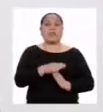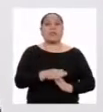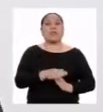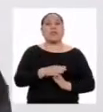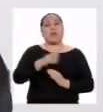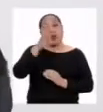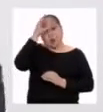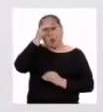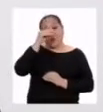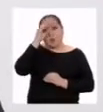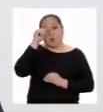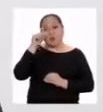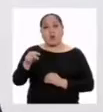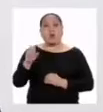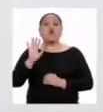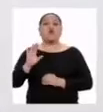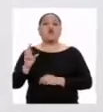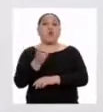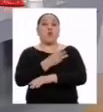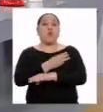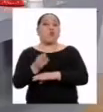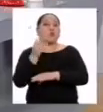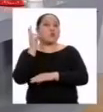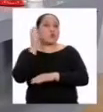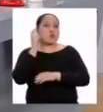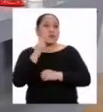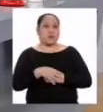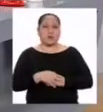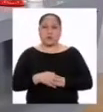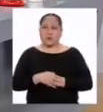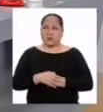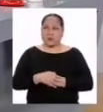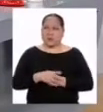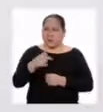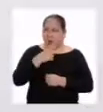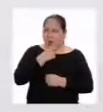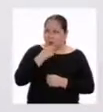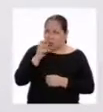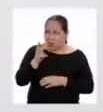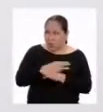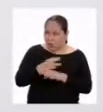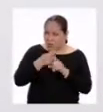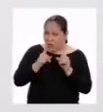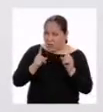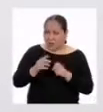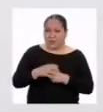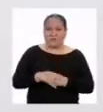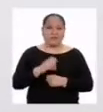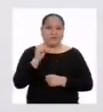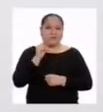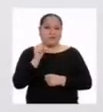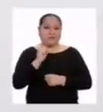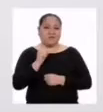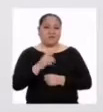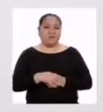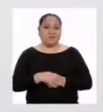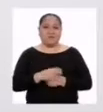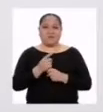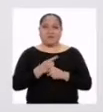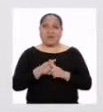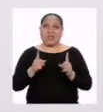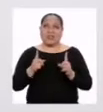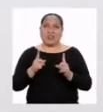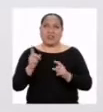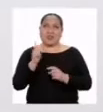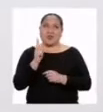un chico por la música que escuchaba. ¿Por un simple gusto? Así es, pero no sé si diría